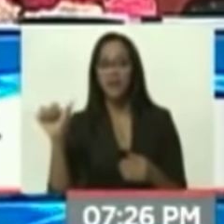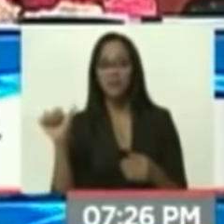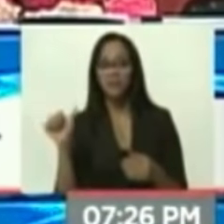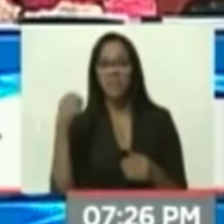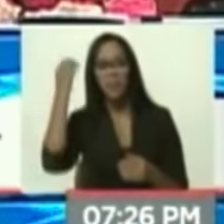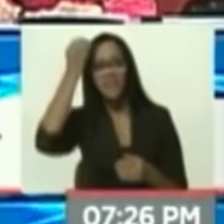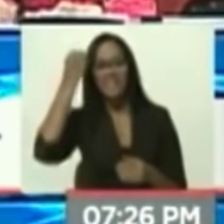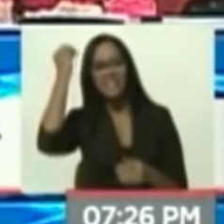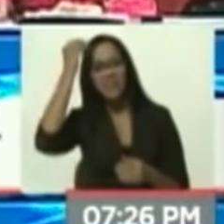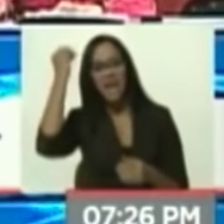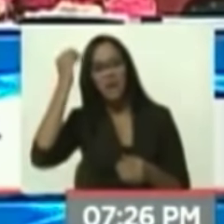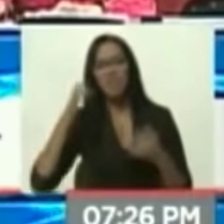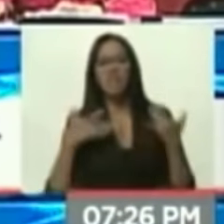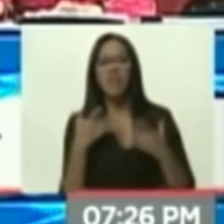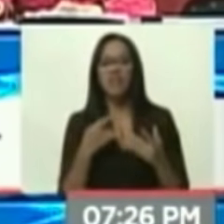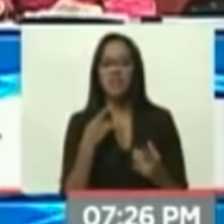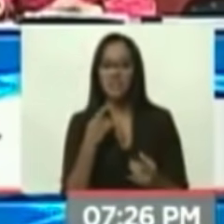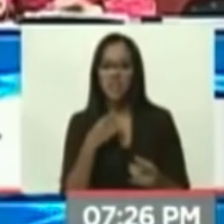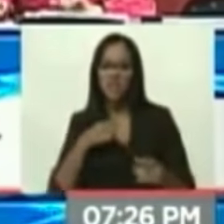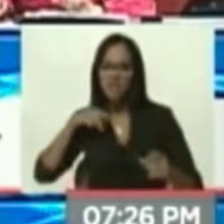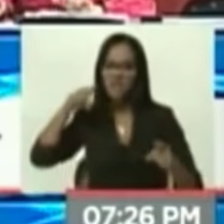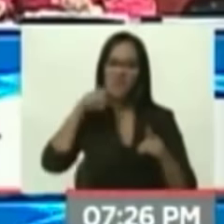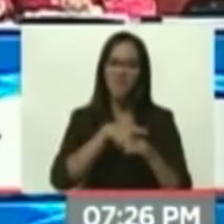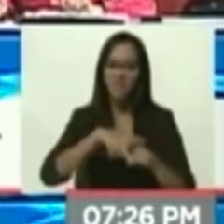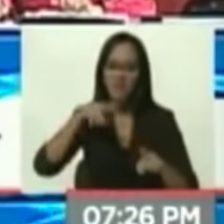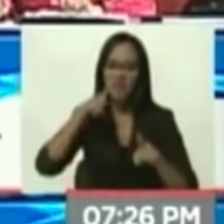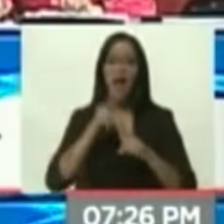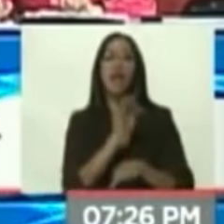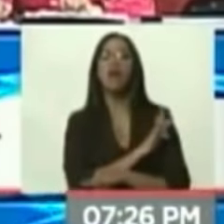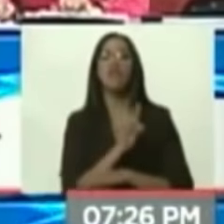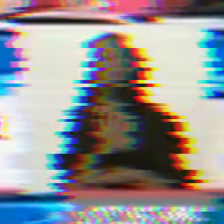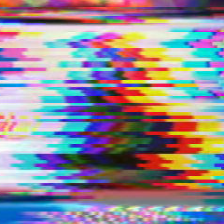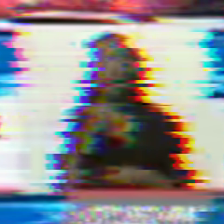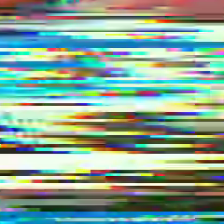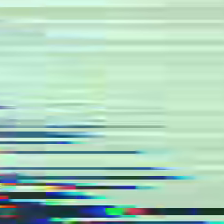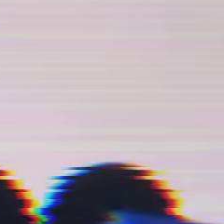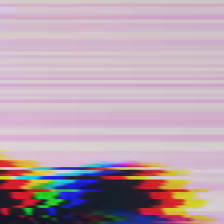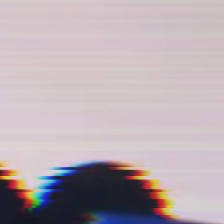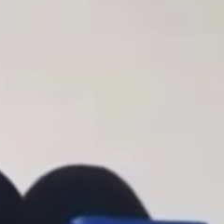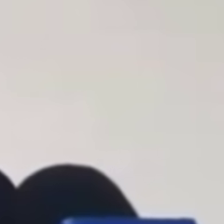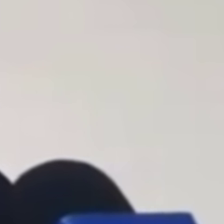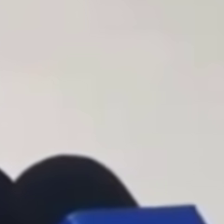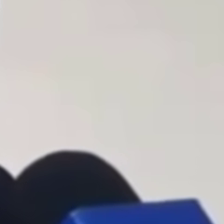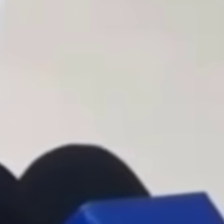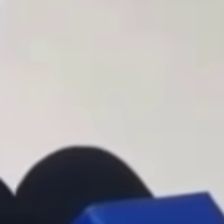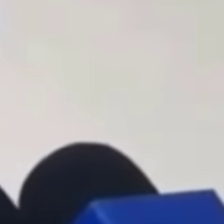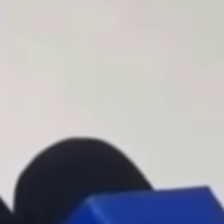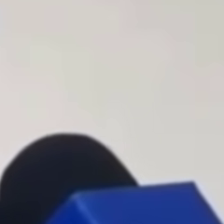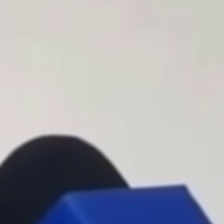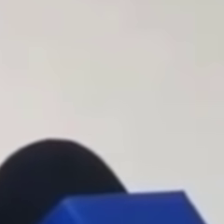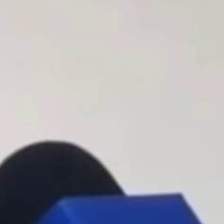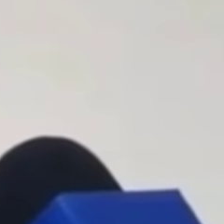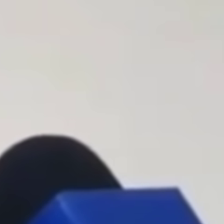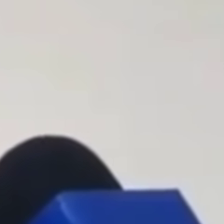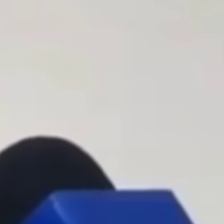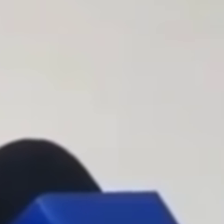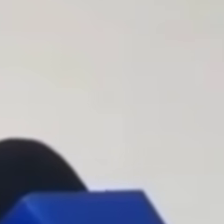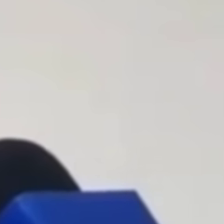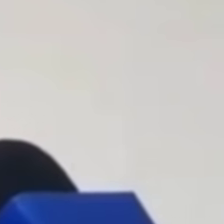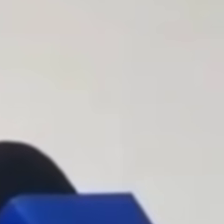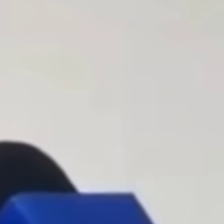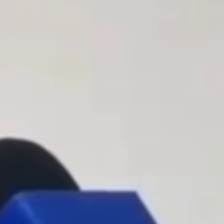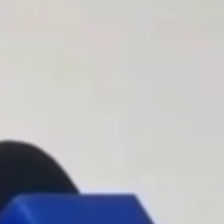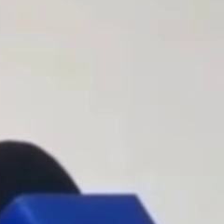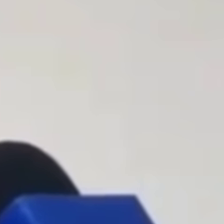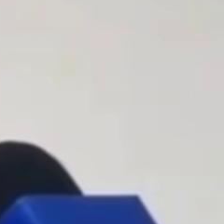pensando en actos de provocación otra vez en la frontera colombo-venezolana. Por otra parte, el rector del Consejo Nacional